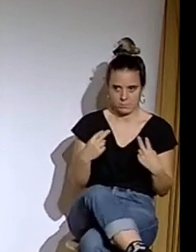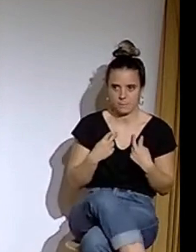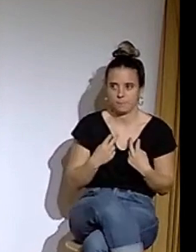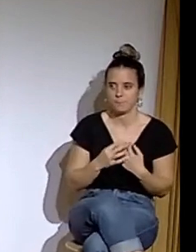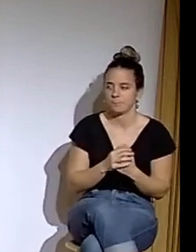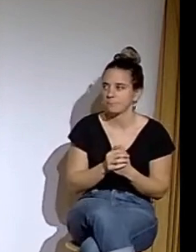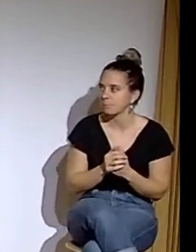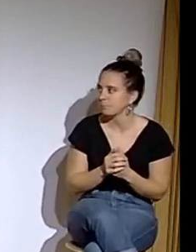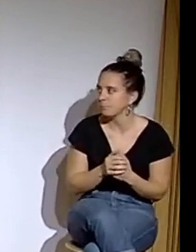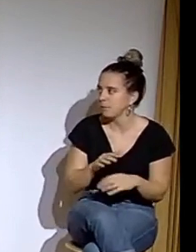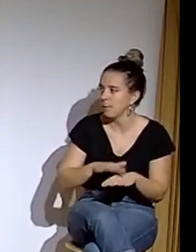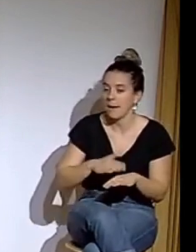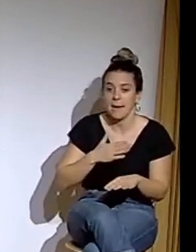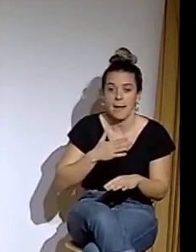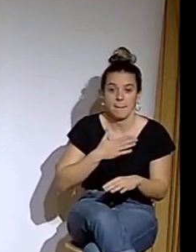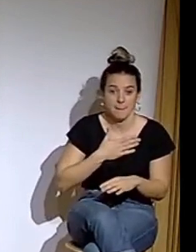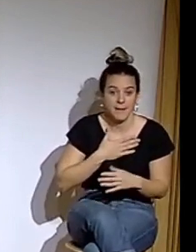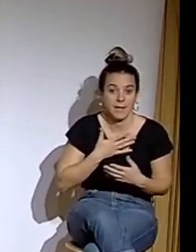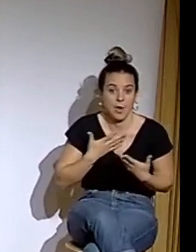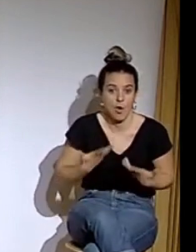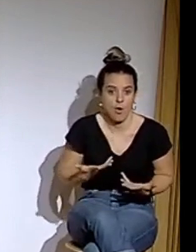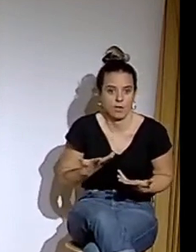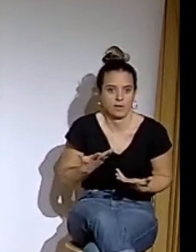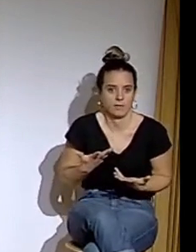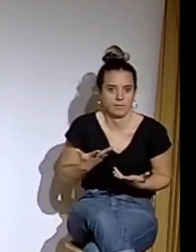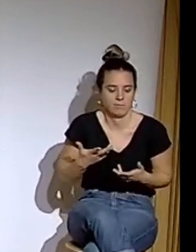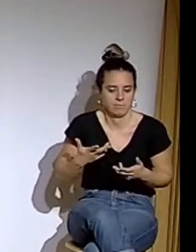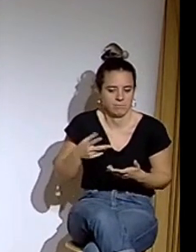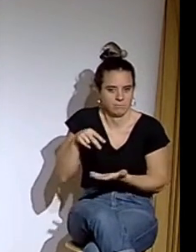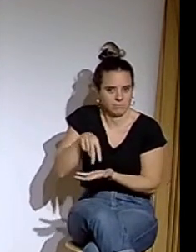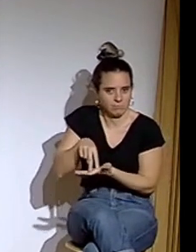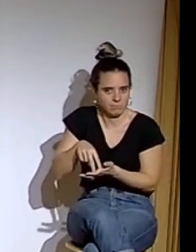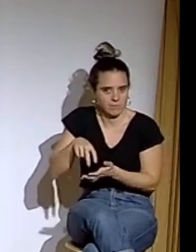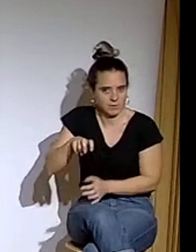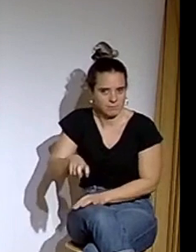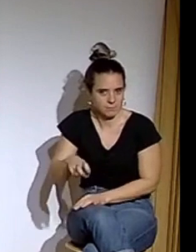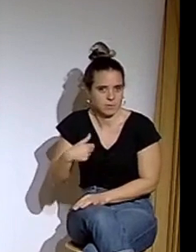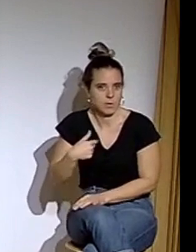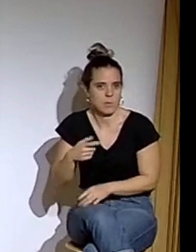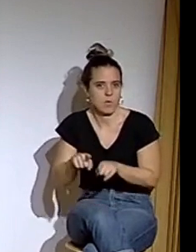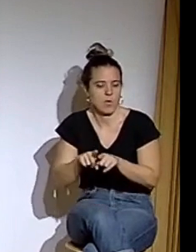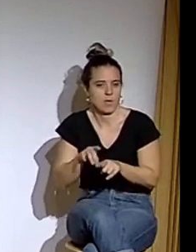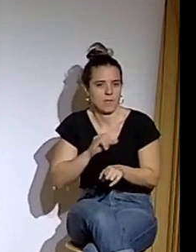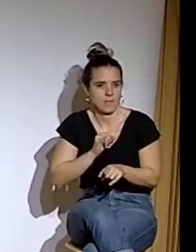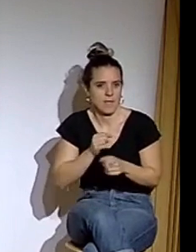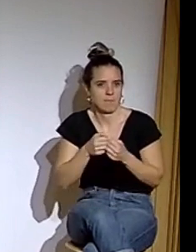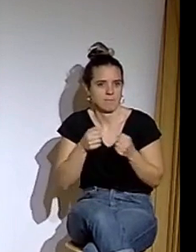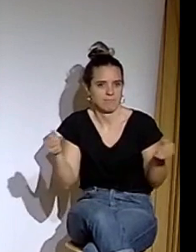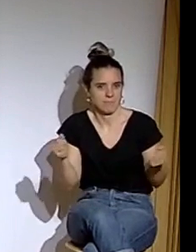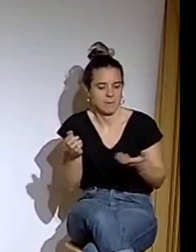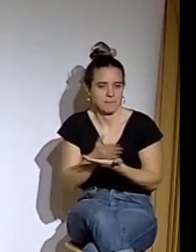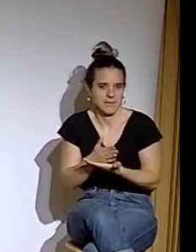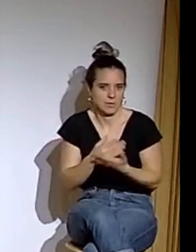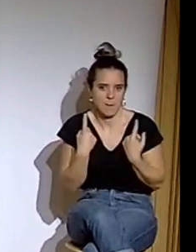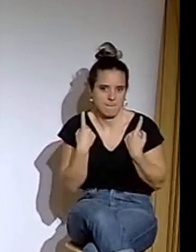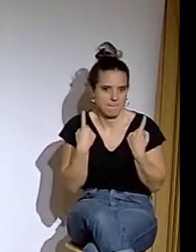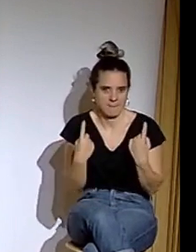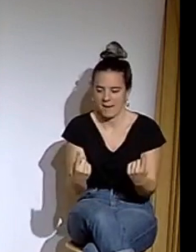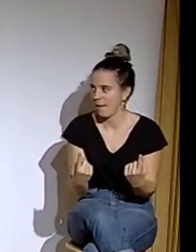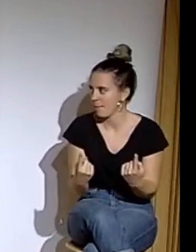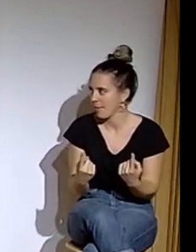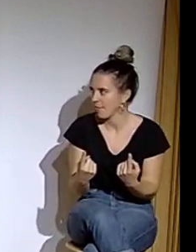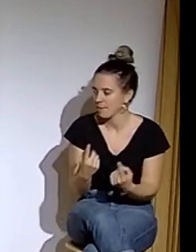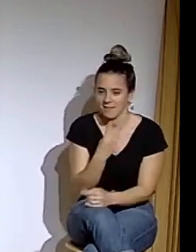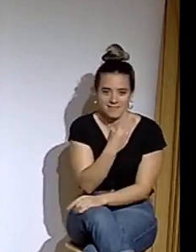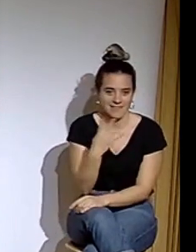de hecho para mí estar aquí hoy como nombrándome bisexual así de una manera tan pública es como la primera vez que lo he hecho